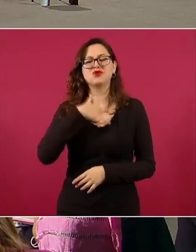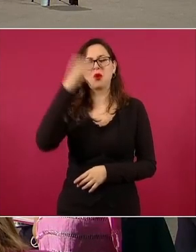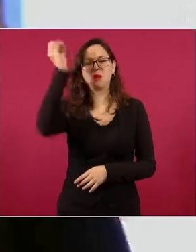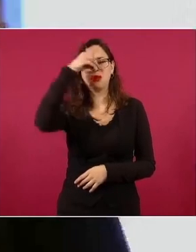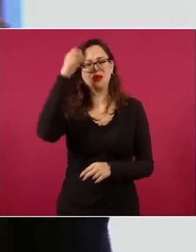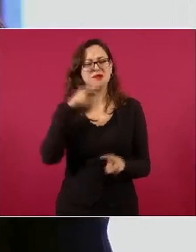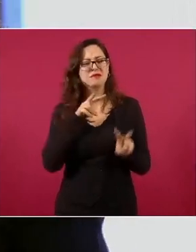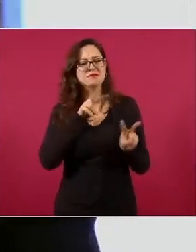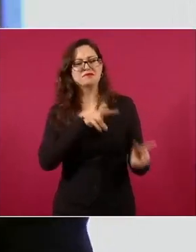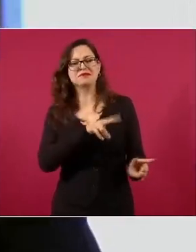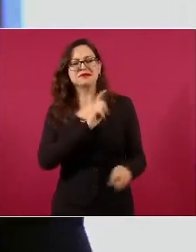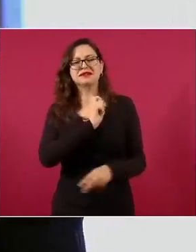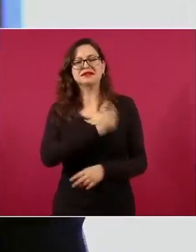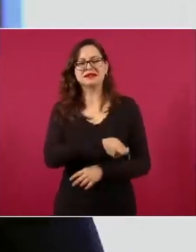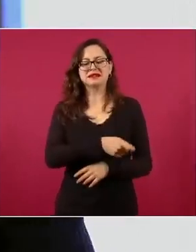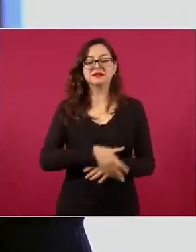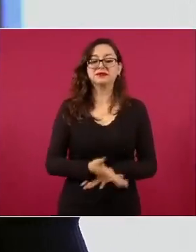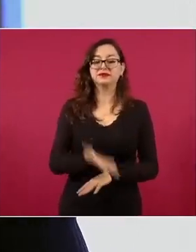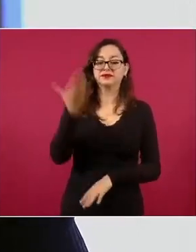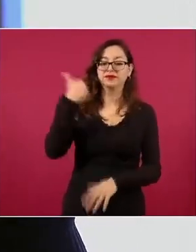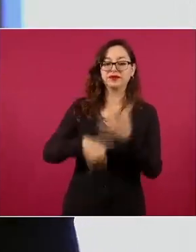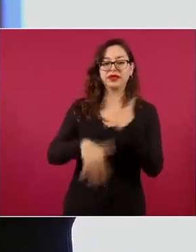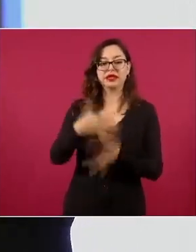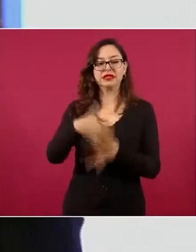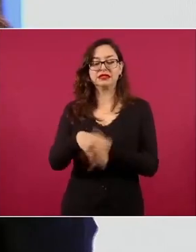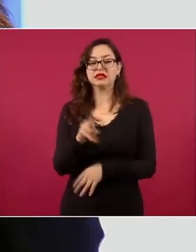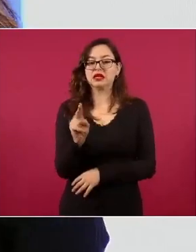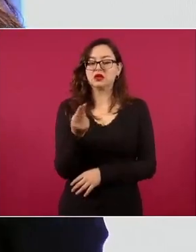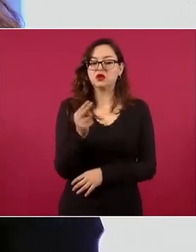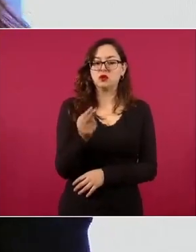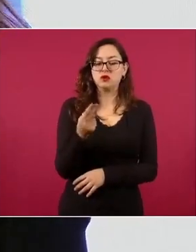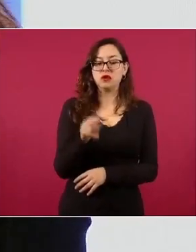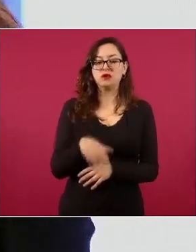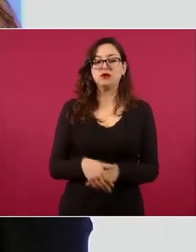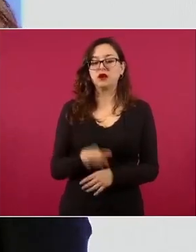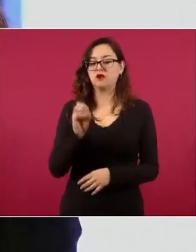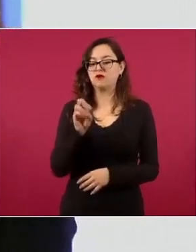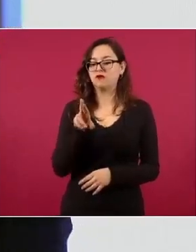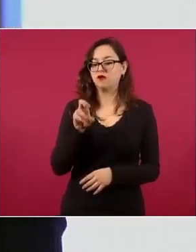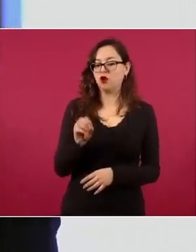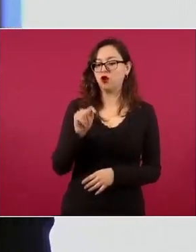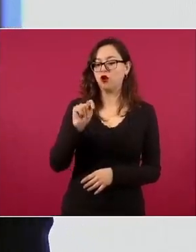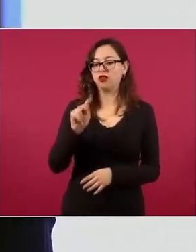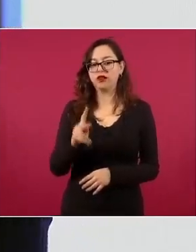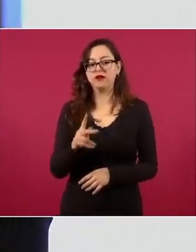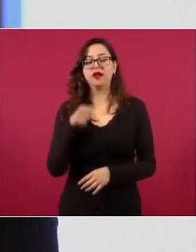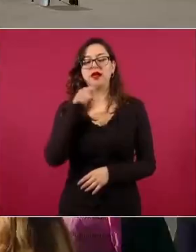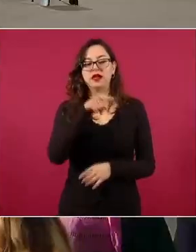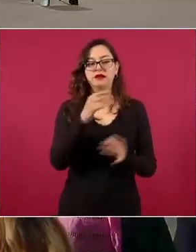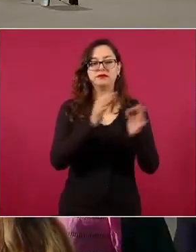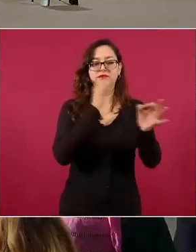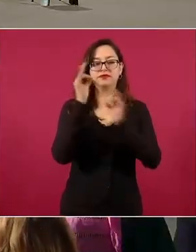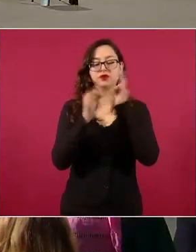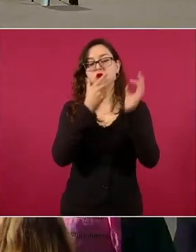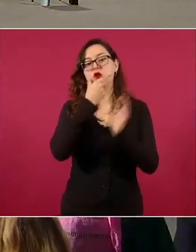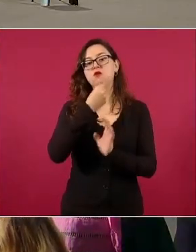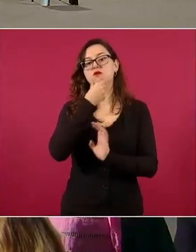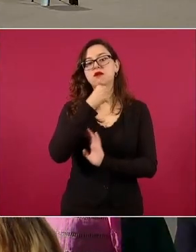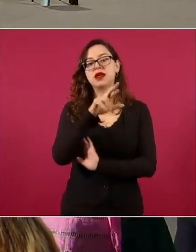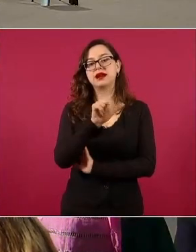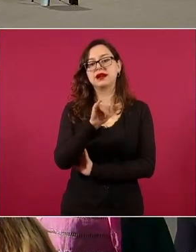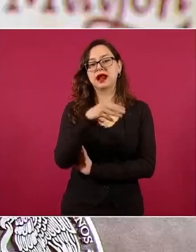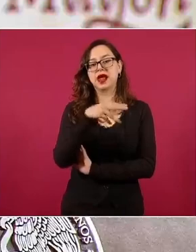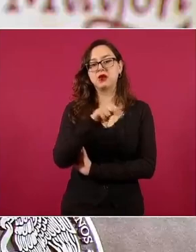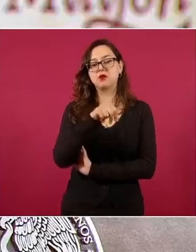El 15 de noviembre pasado en Foro TV, en el programa estrictamente personal que conduce Raimundo Riva Palacio,